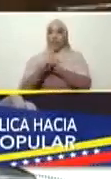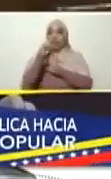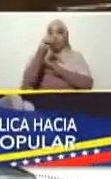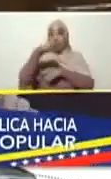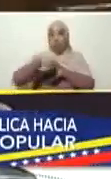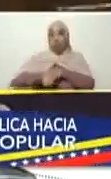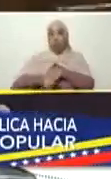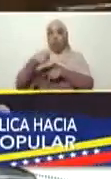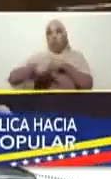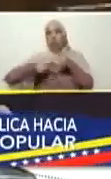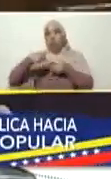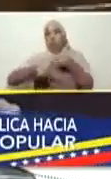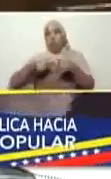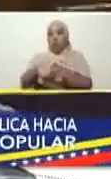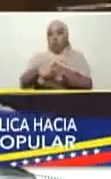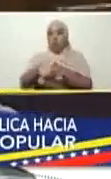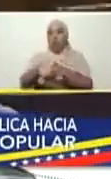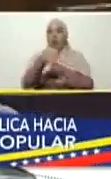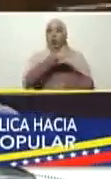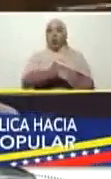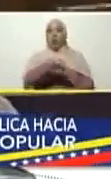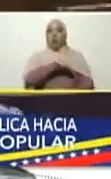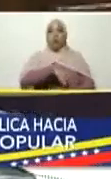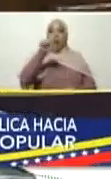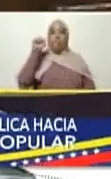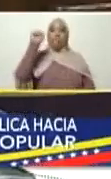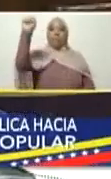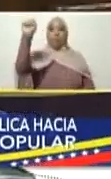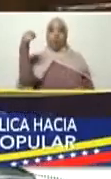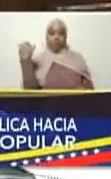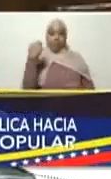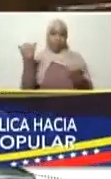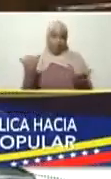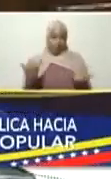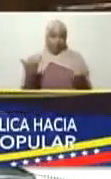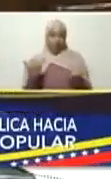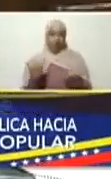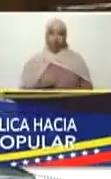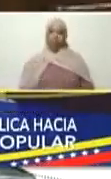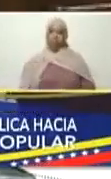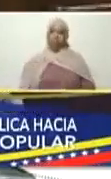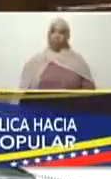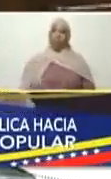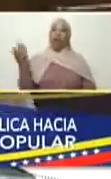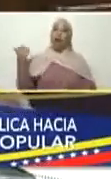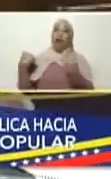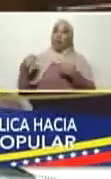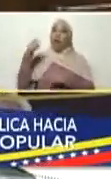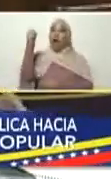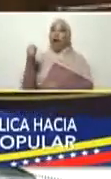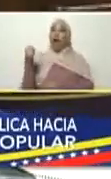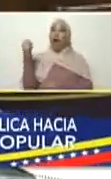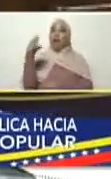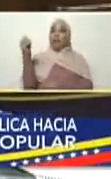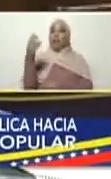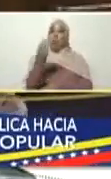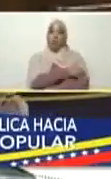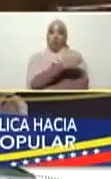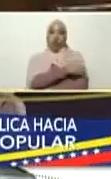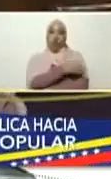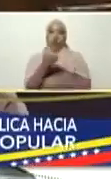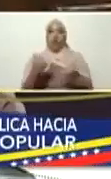este periodo de la entregada a intereses y a transnacionales, sino de verdad ser un instrumento de